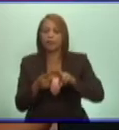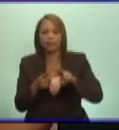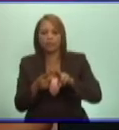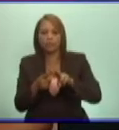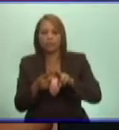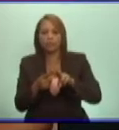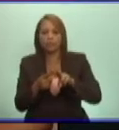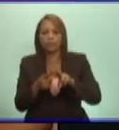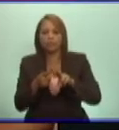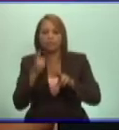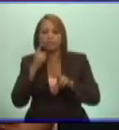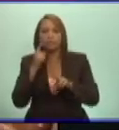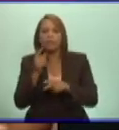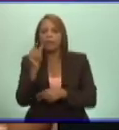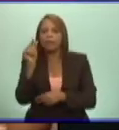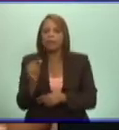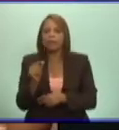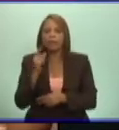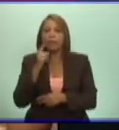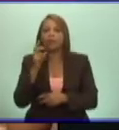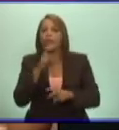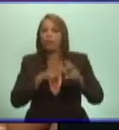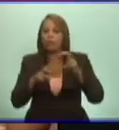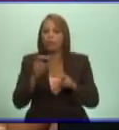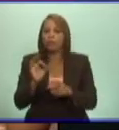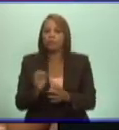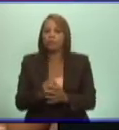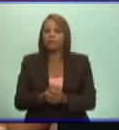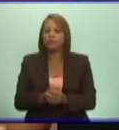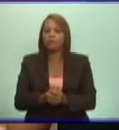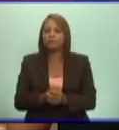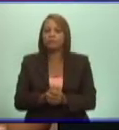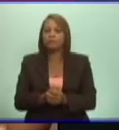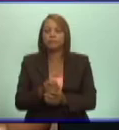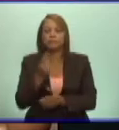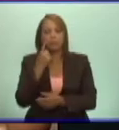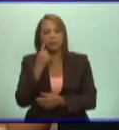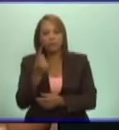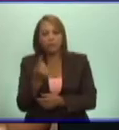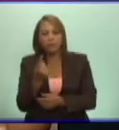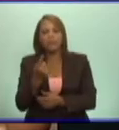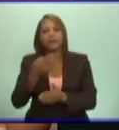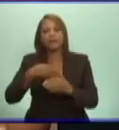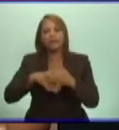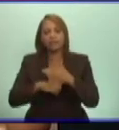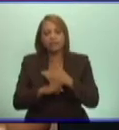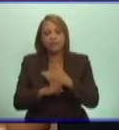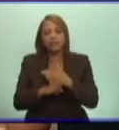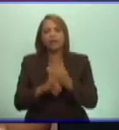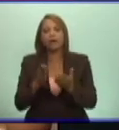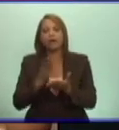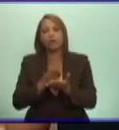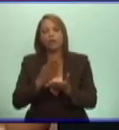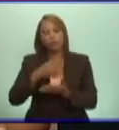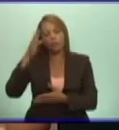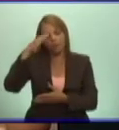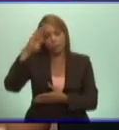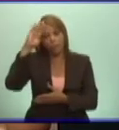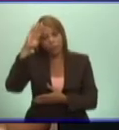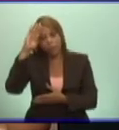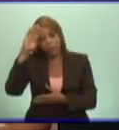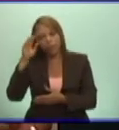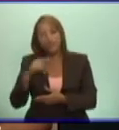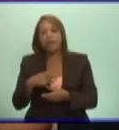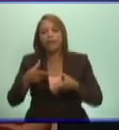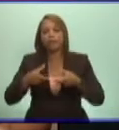televisivas no siempre han sido de la bibliografía básica, sino que nos hemos dado cuenta que han accedido al portal Cubeduca, que han accedido al